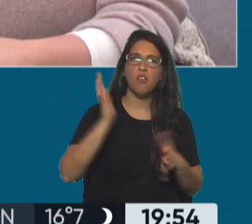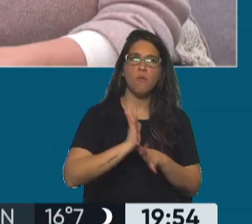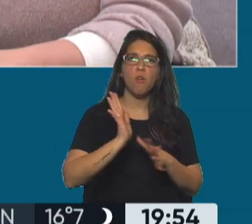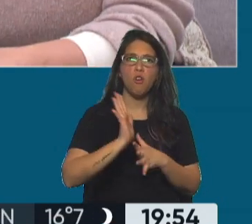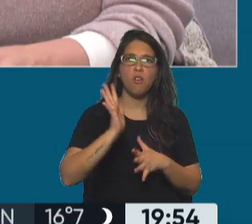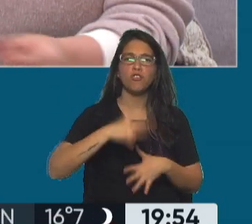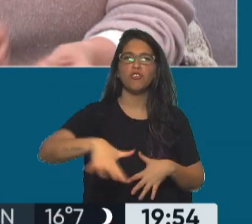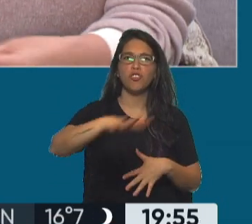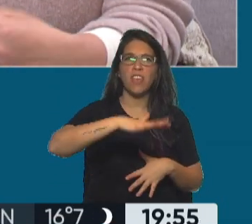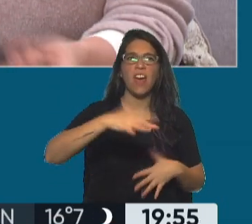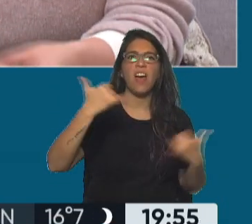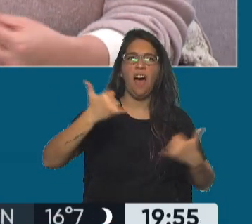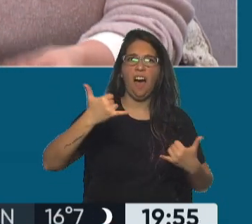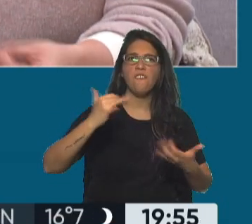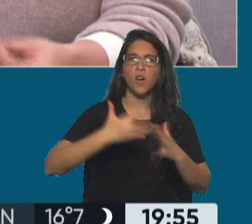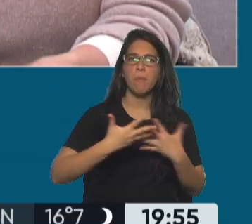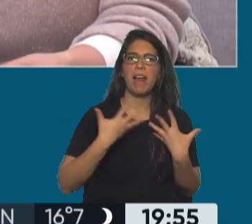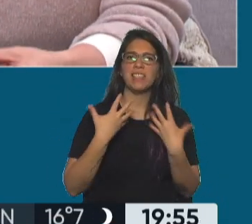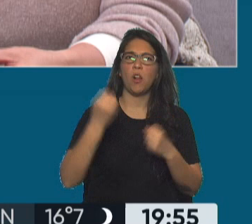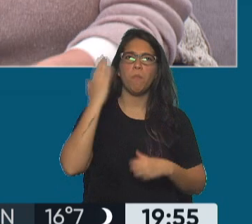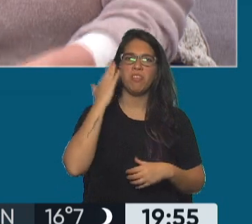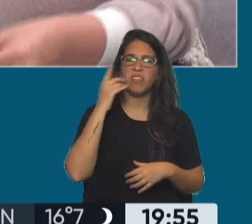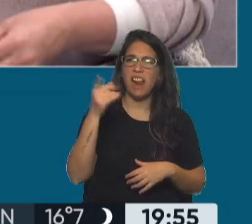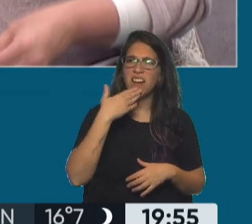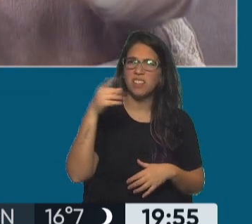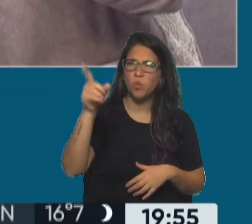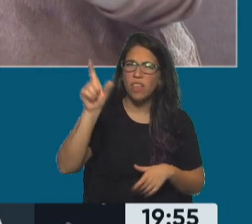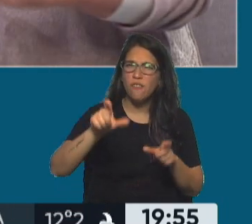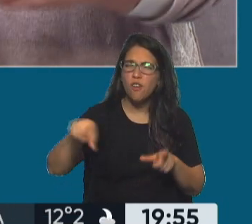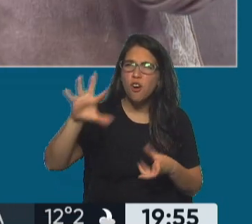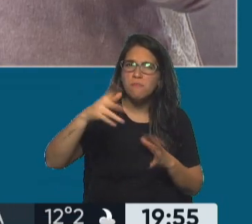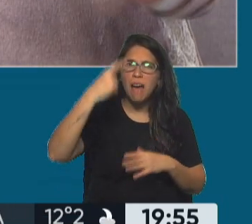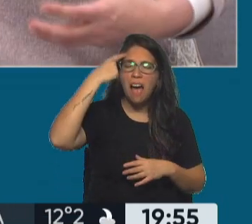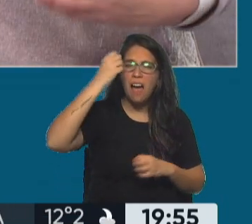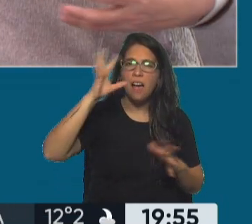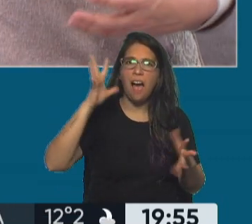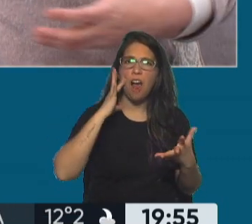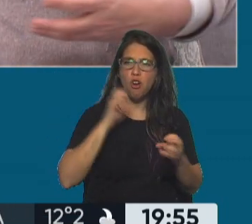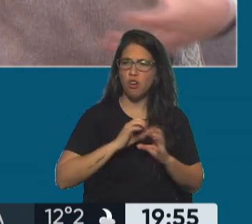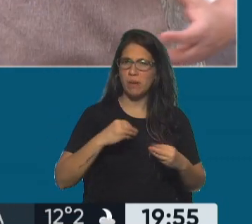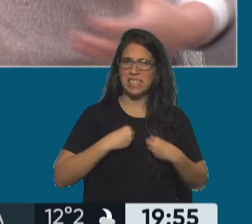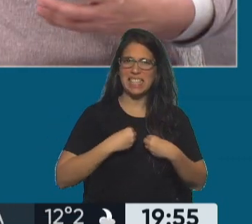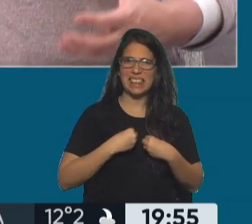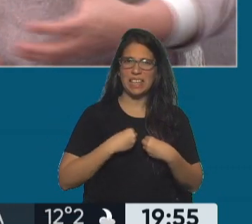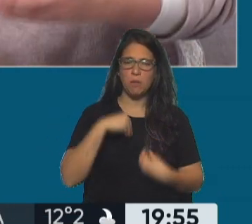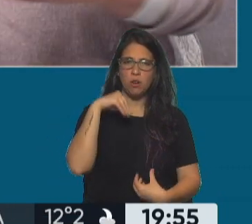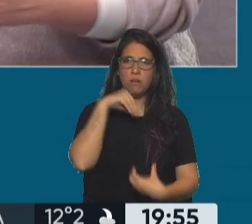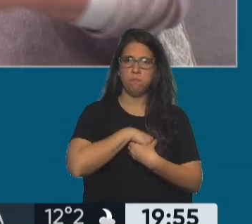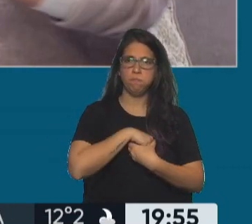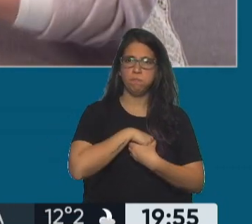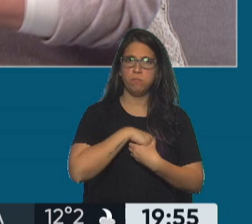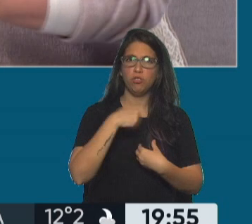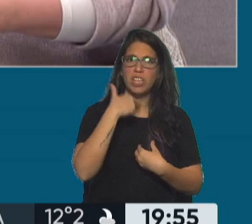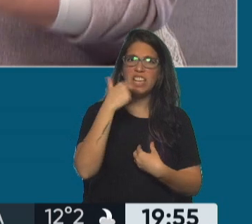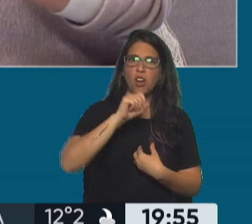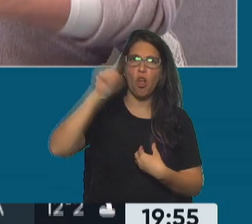duda. Entonces, digamos, en esos mensajes, bueno, nosotros frente a esta cosa horrible que sentimos, de decir, bueno, también somos los